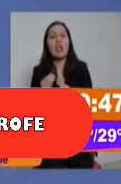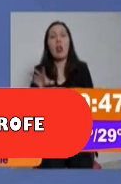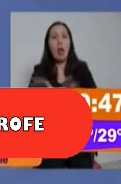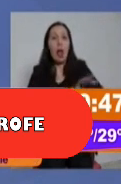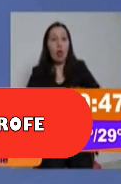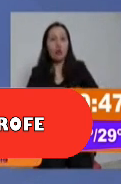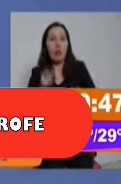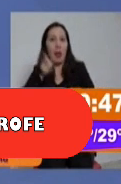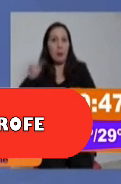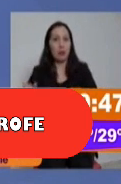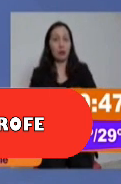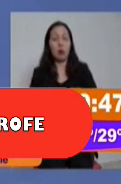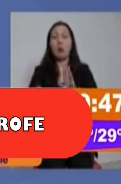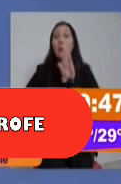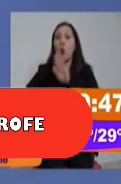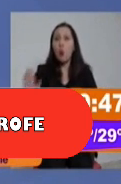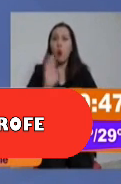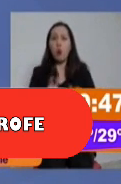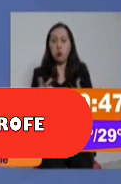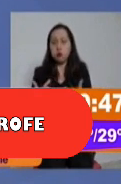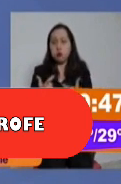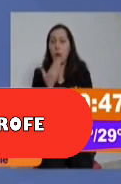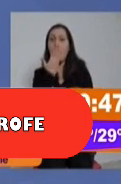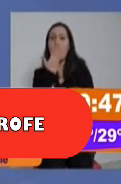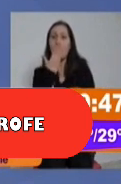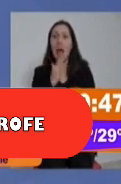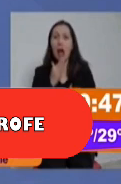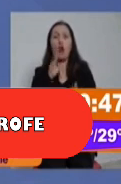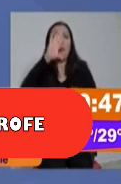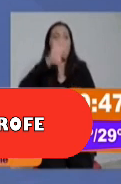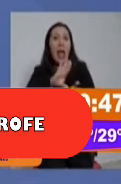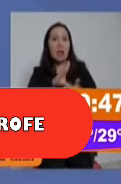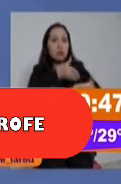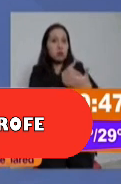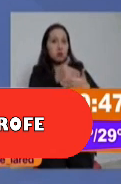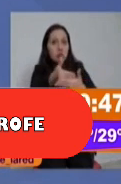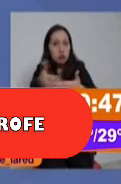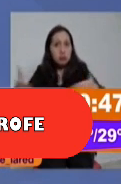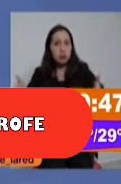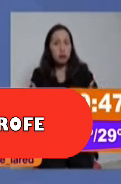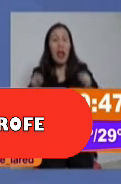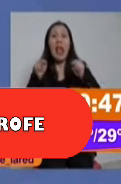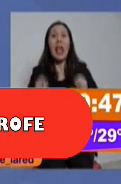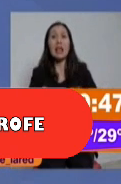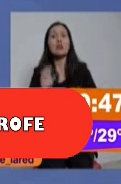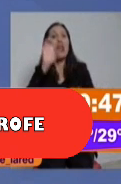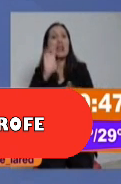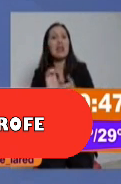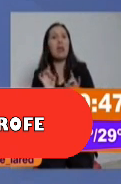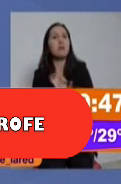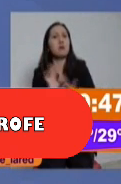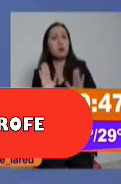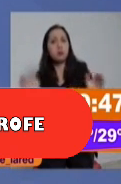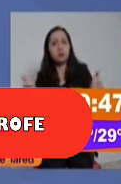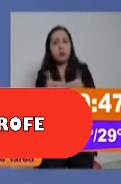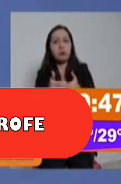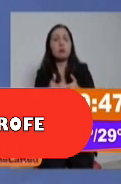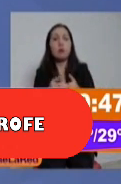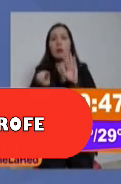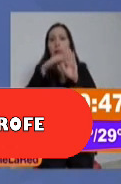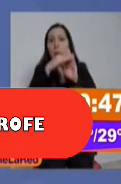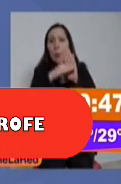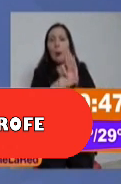de la población, proteger y resguardar mejor nuestras fronteras. Este estado de excepción constitucional permite dictar